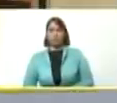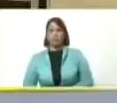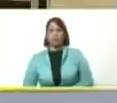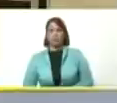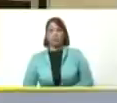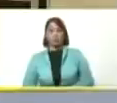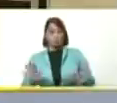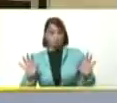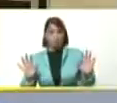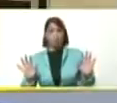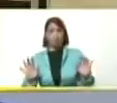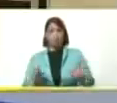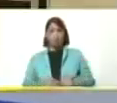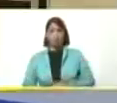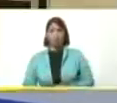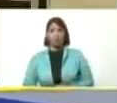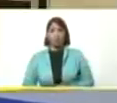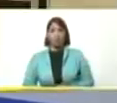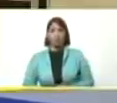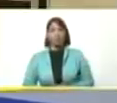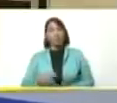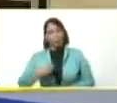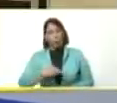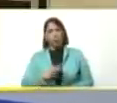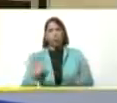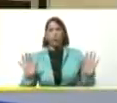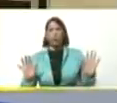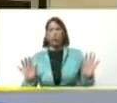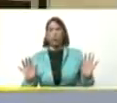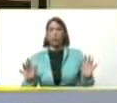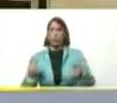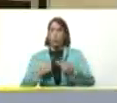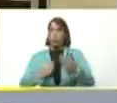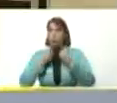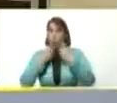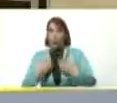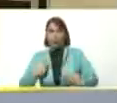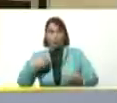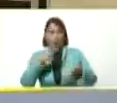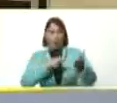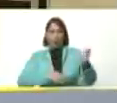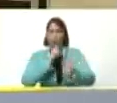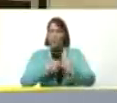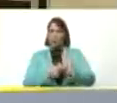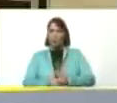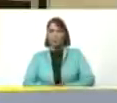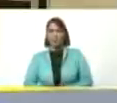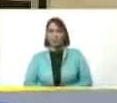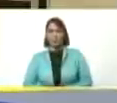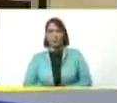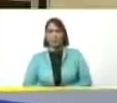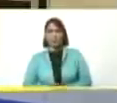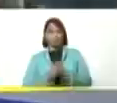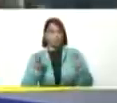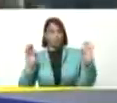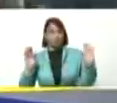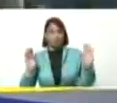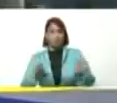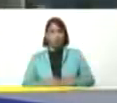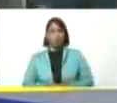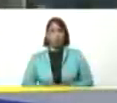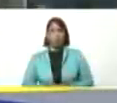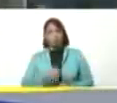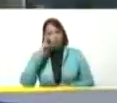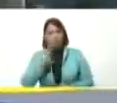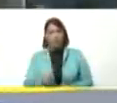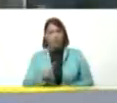Es así. Estamos, qué cosa tan buena. Yo me leí completico todo. Y vi a